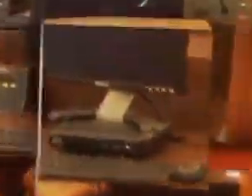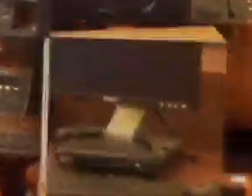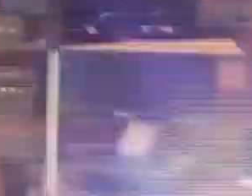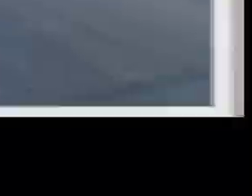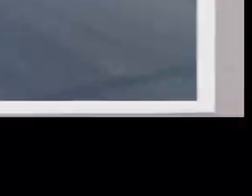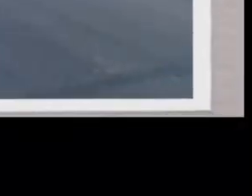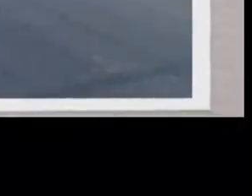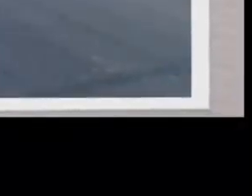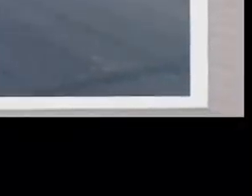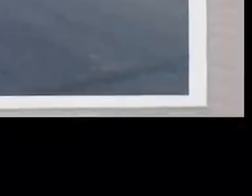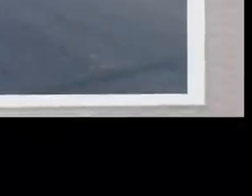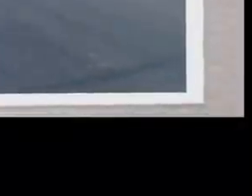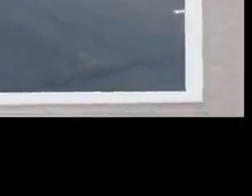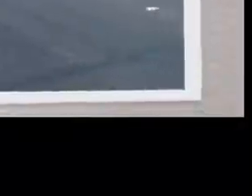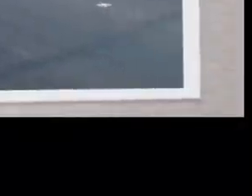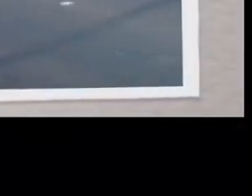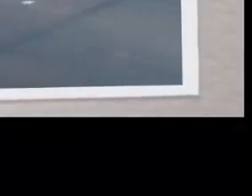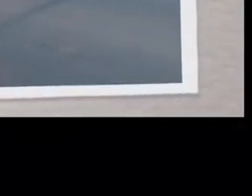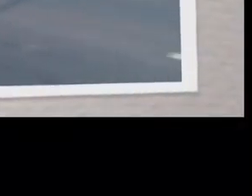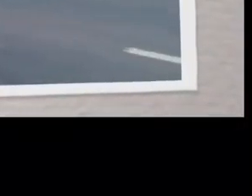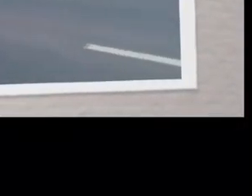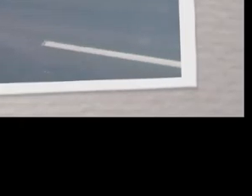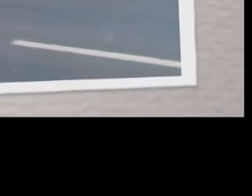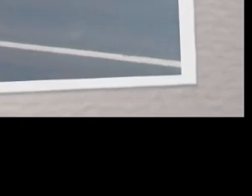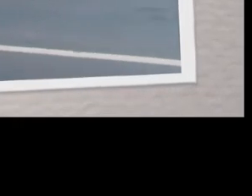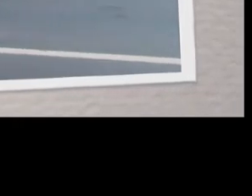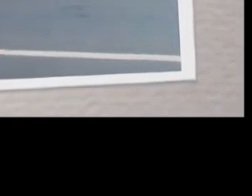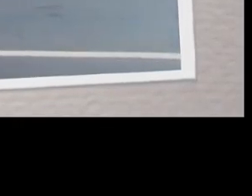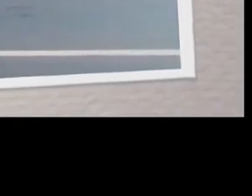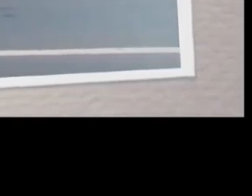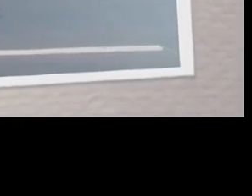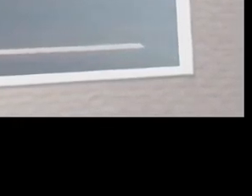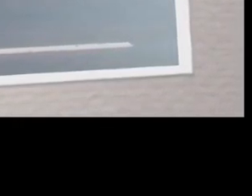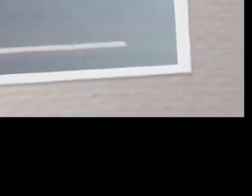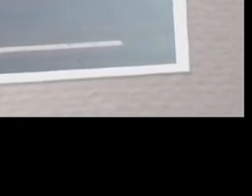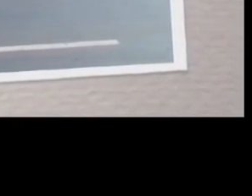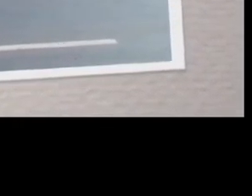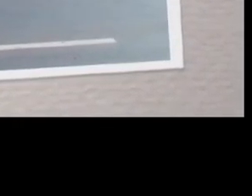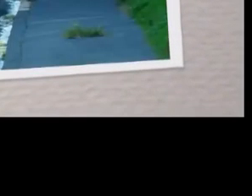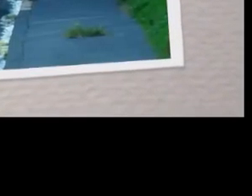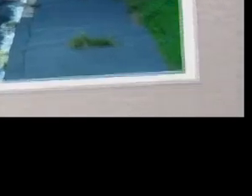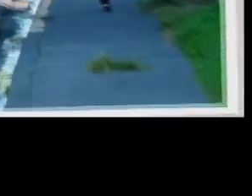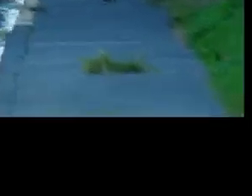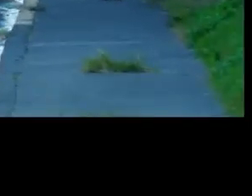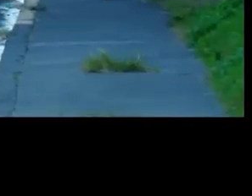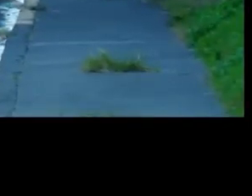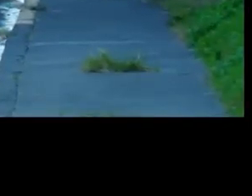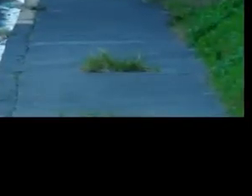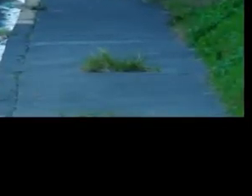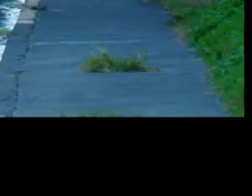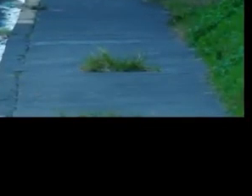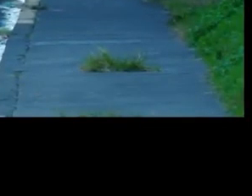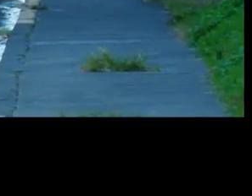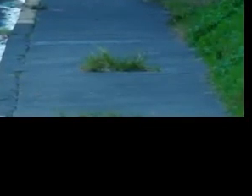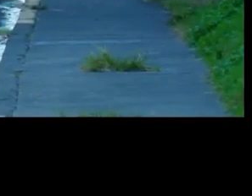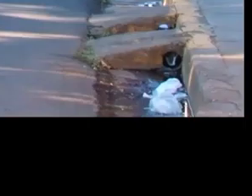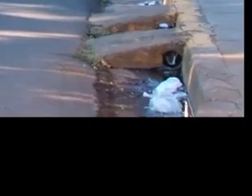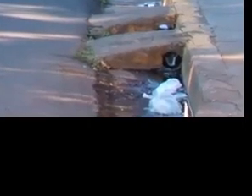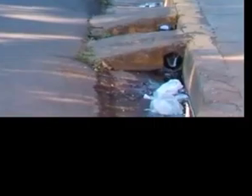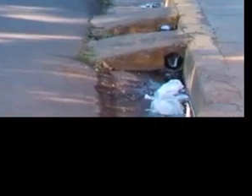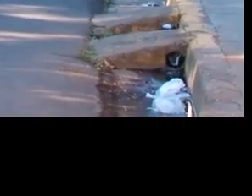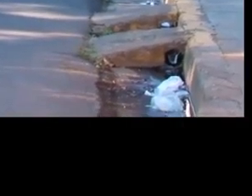en nuestro país. Antes eso, al volver de la pausa, nosotros tenemos que hacer una pausa, pero hoy conversando sobre la Feria de Comercio